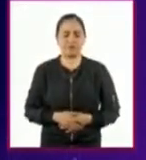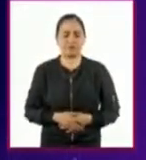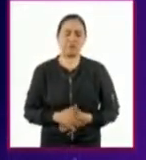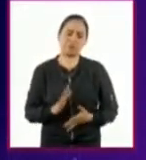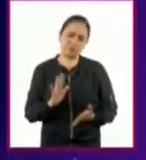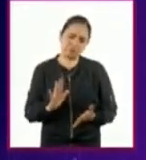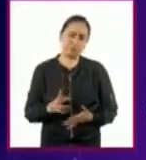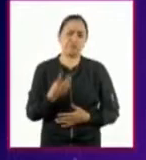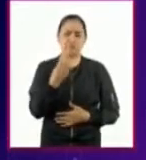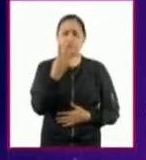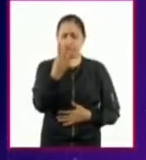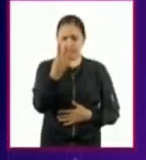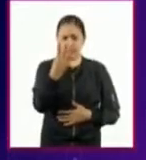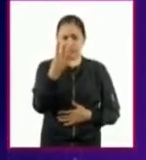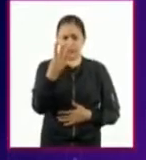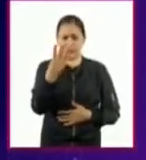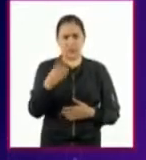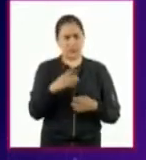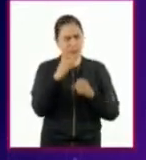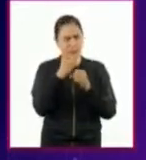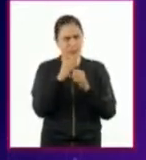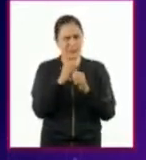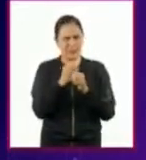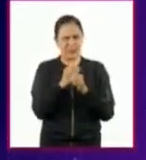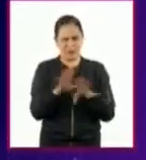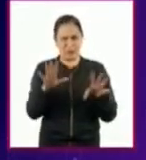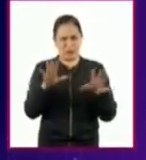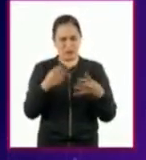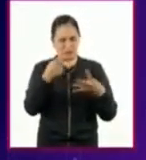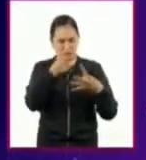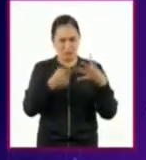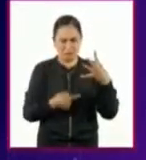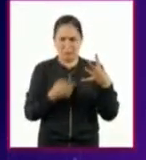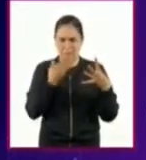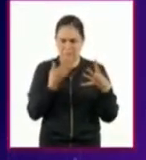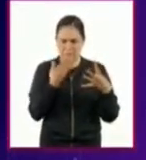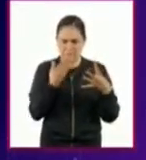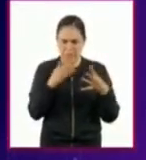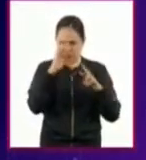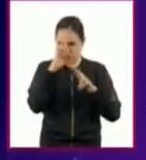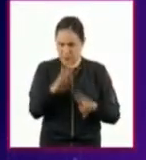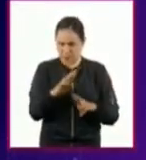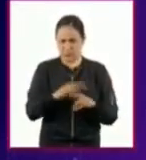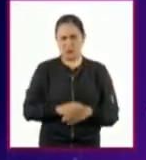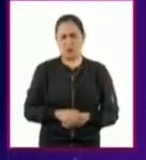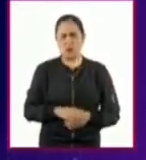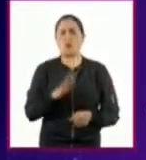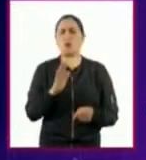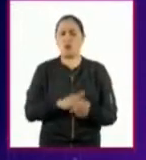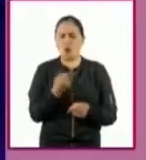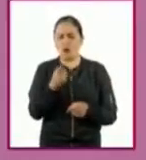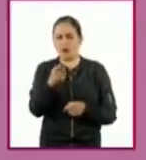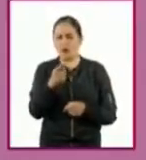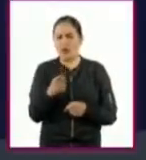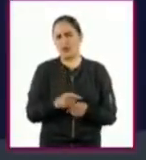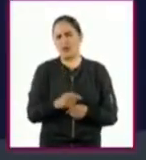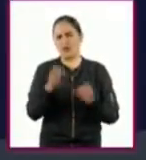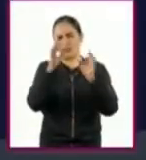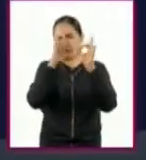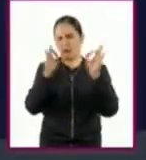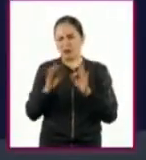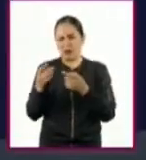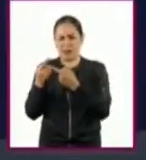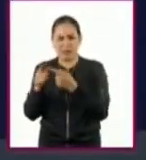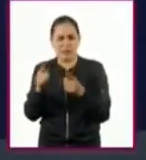tres medidas dadas, ¿por qué trazaron triángulos distintos? ¿Cuál de ellos cumple con la condición dada? Si